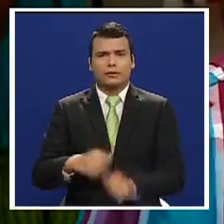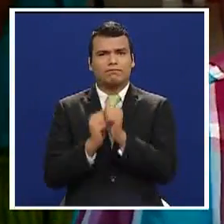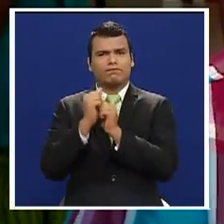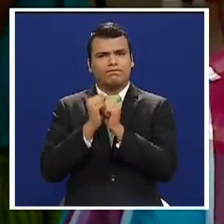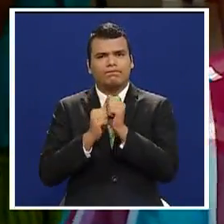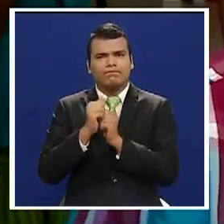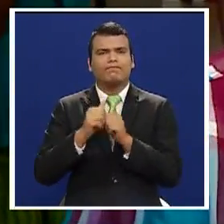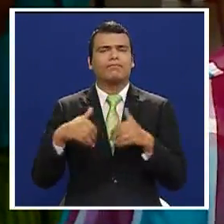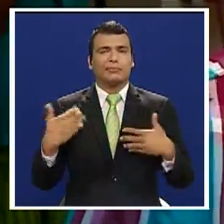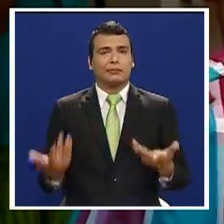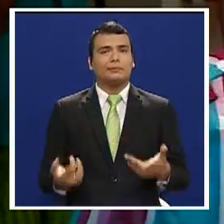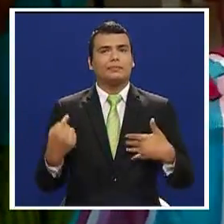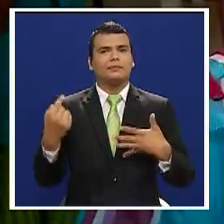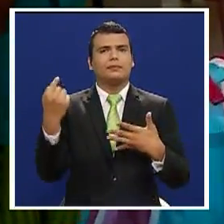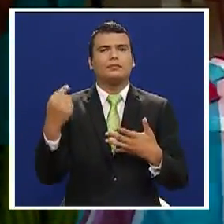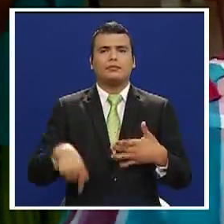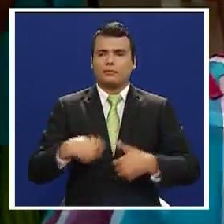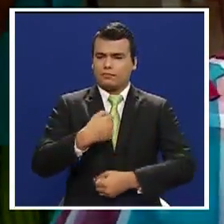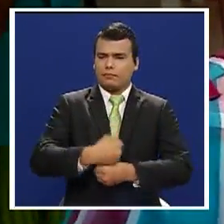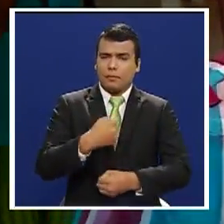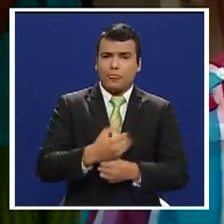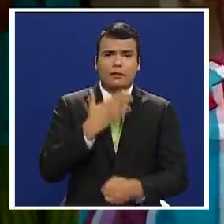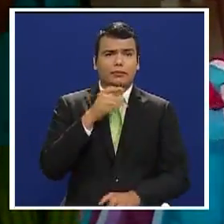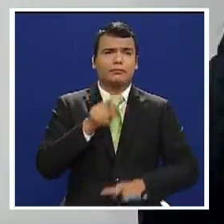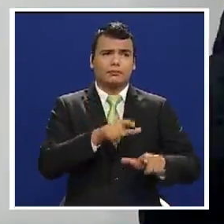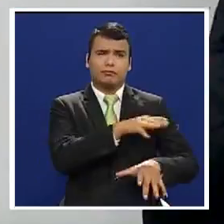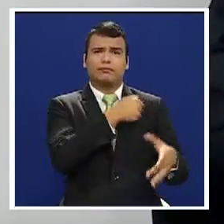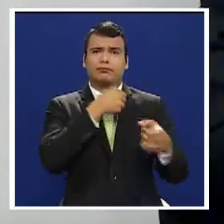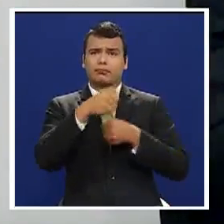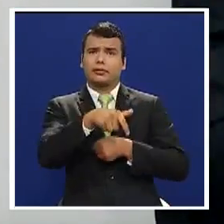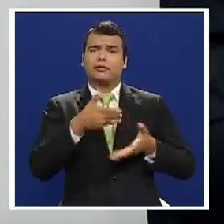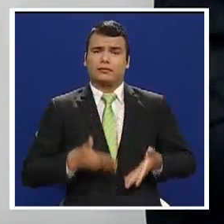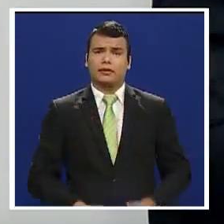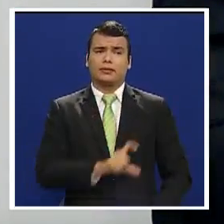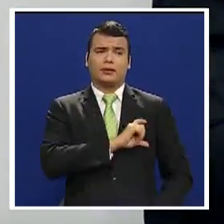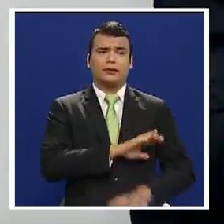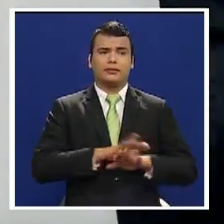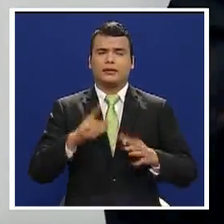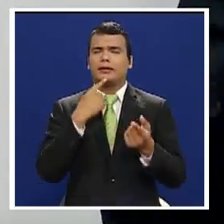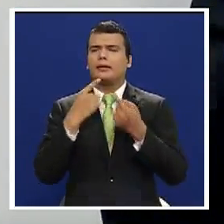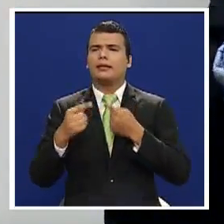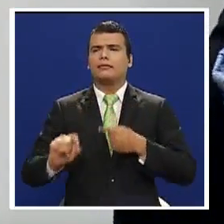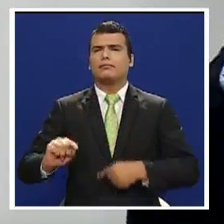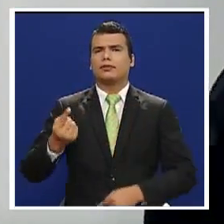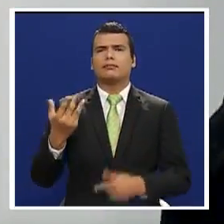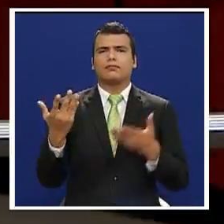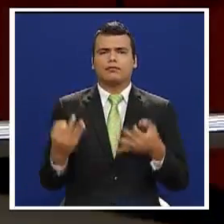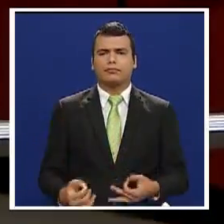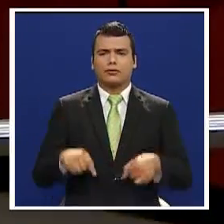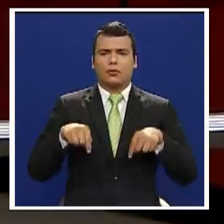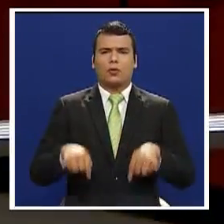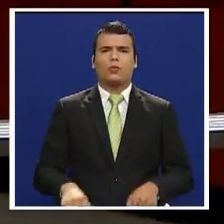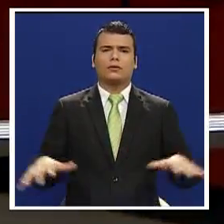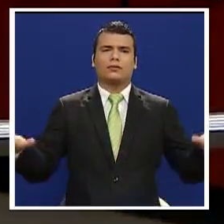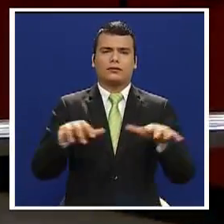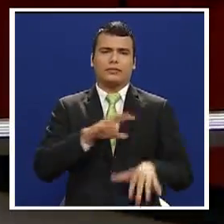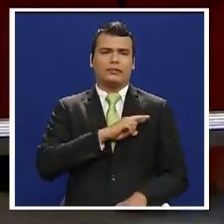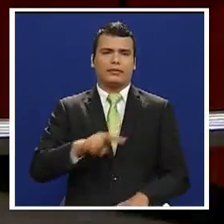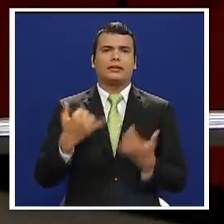el mejoramiento de la planta de docentes, el medio ambiente y políticas de protección a la mujer víctima de la violencia hicieron parte de la discusión. Ha sido